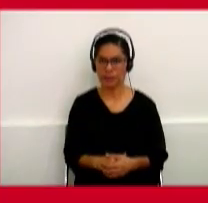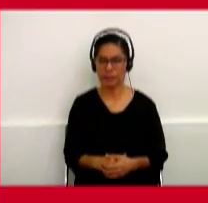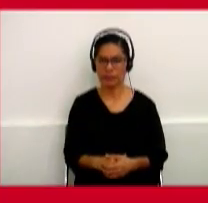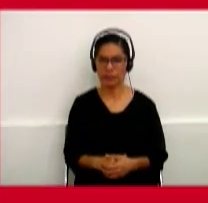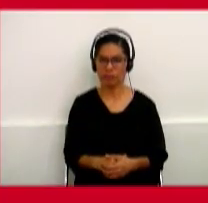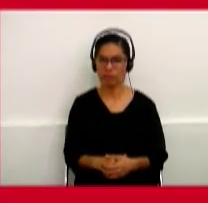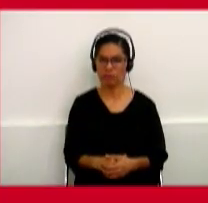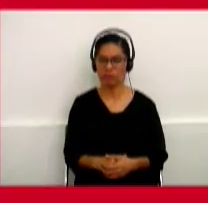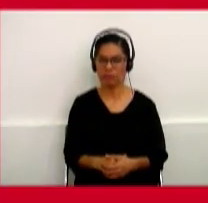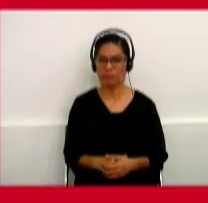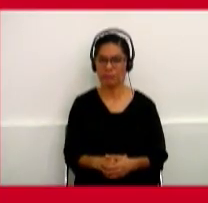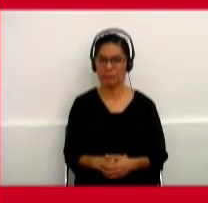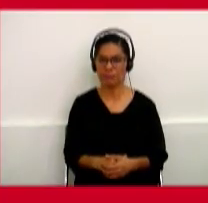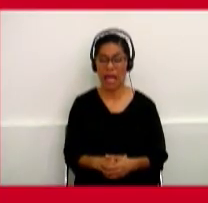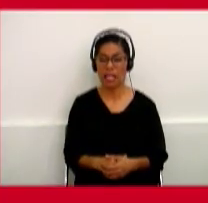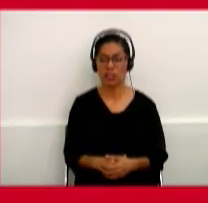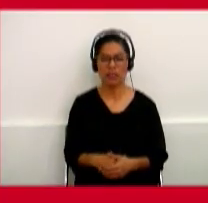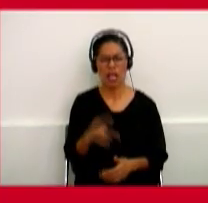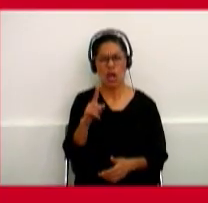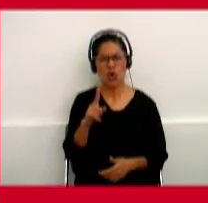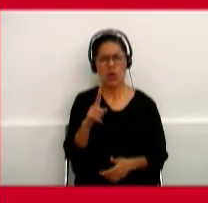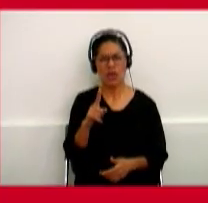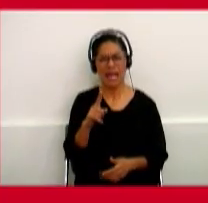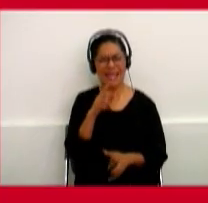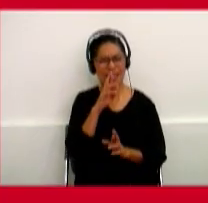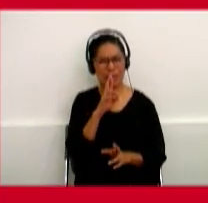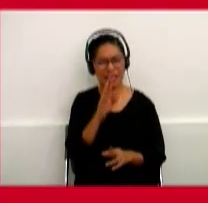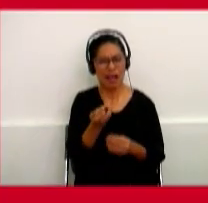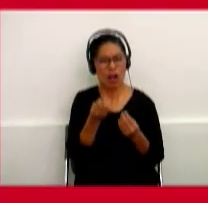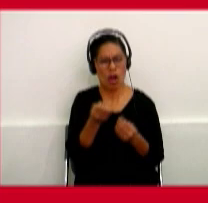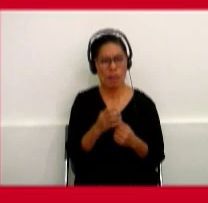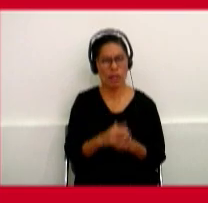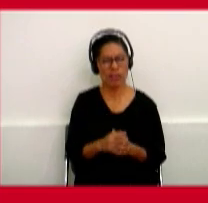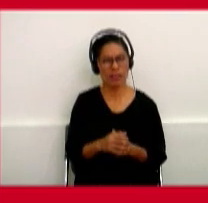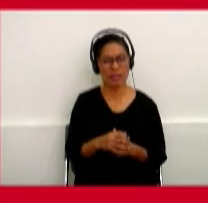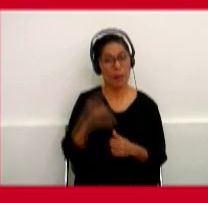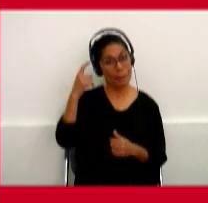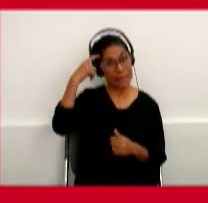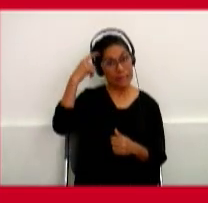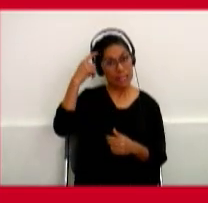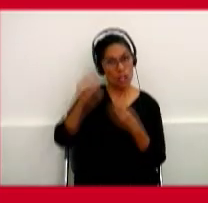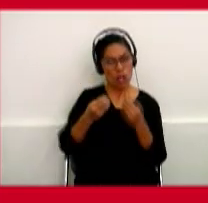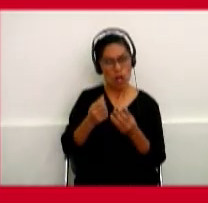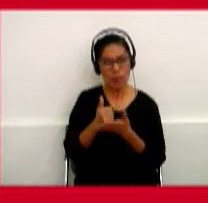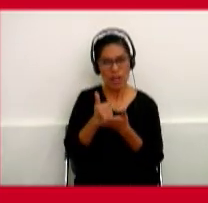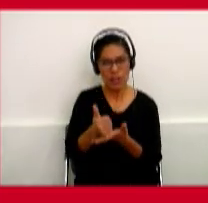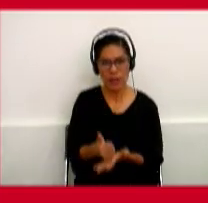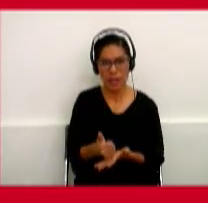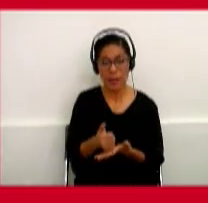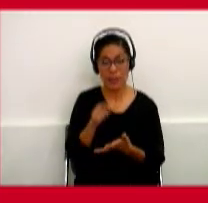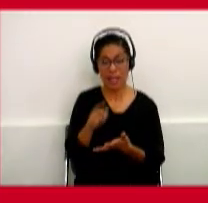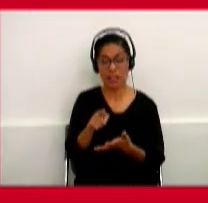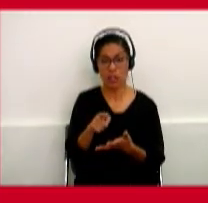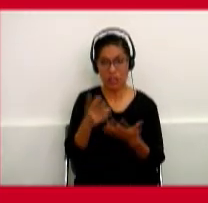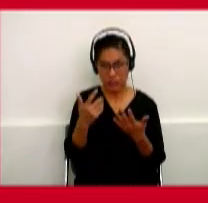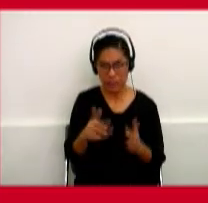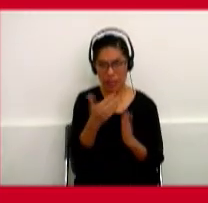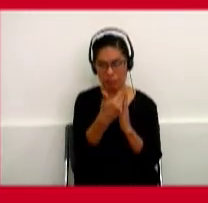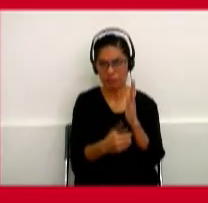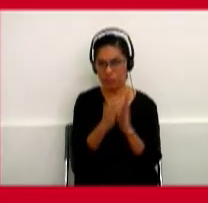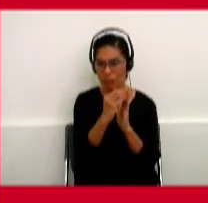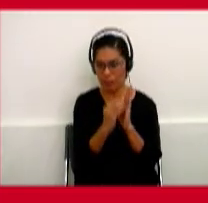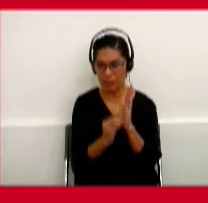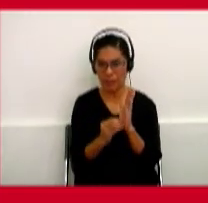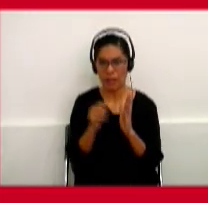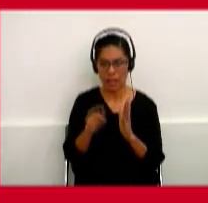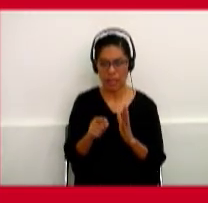Una descripción de la solución, entonces. Tácticamente, lo que hemos estado tratando de hacer con los datos del